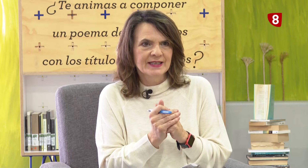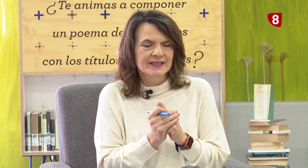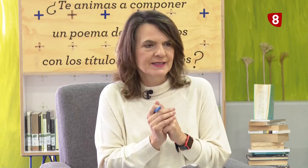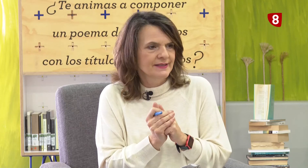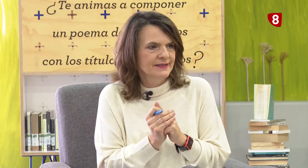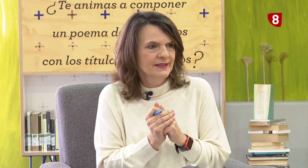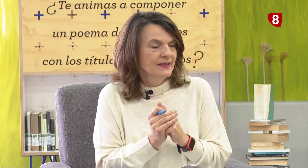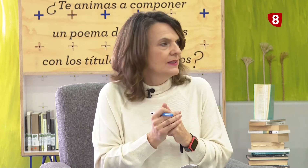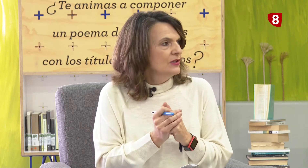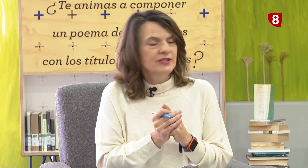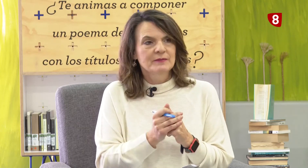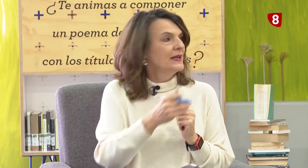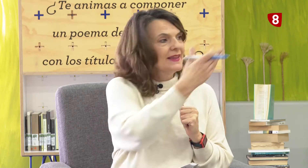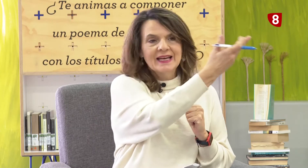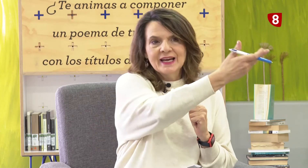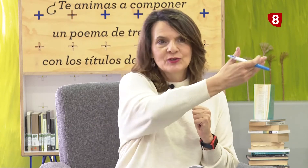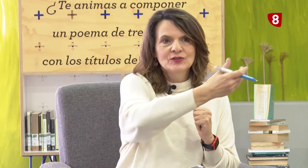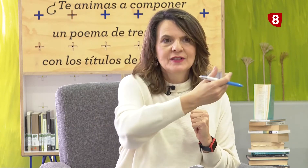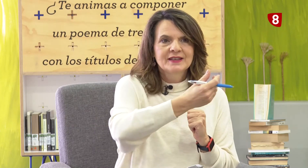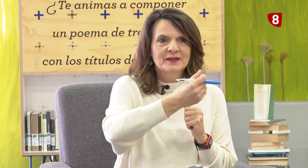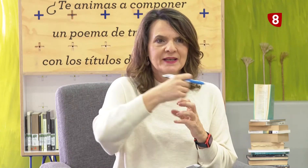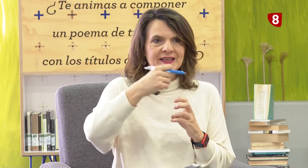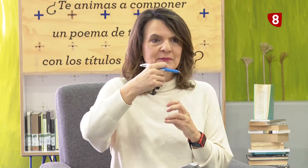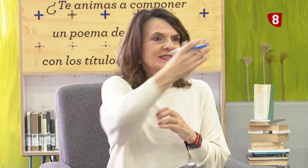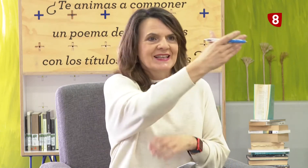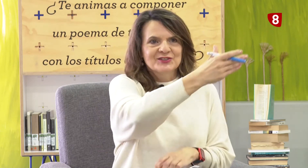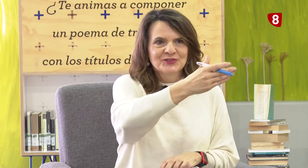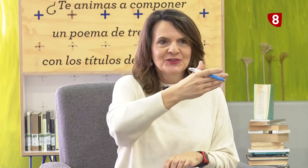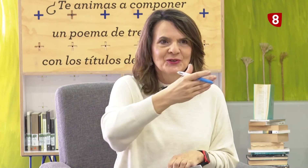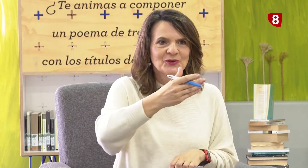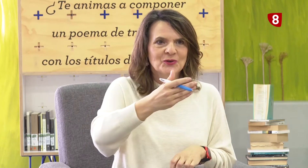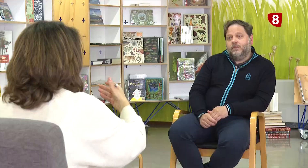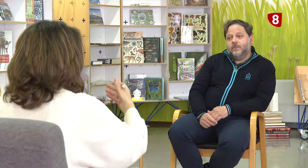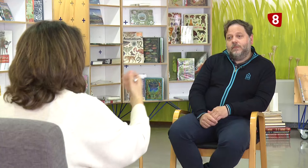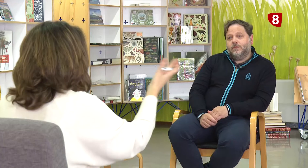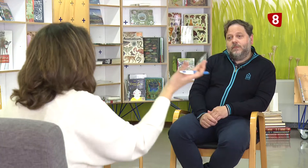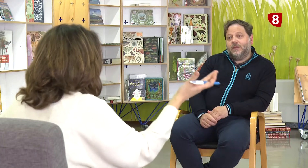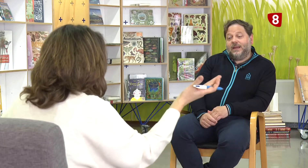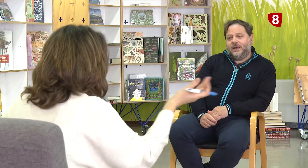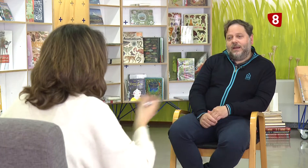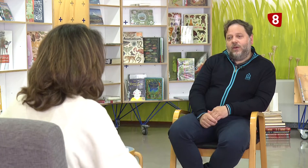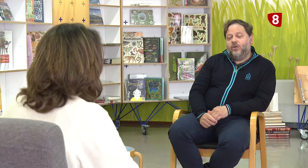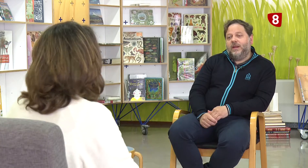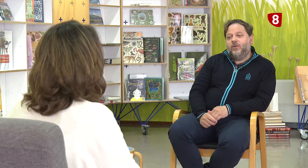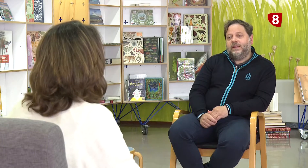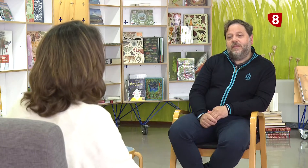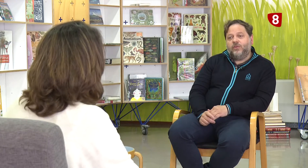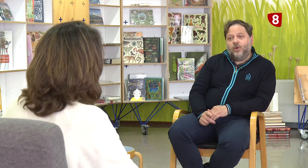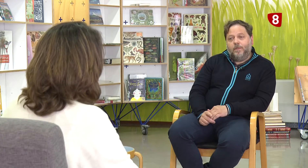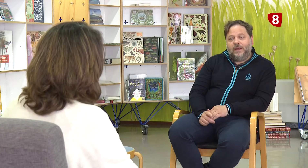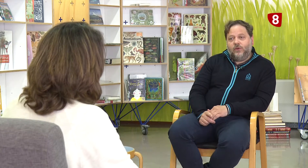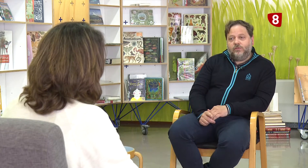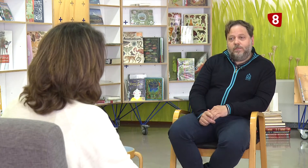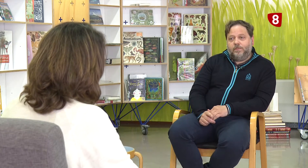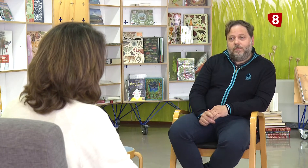mismo decir que es no sé verde claro que verde pistacho o verde botella ¿no? Claro los matices